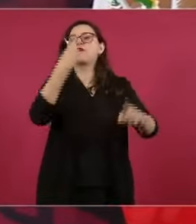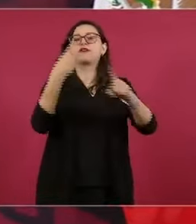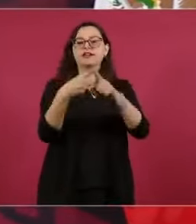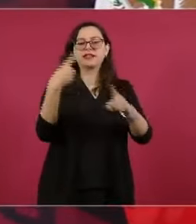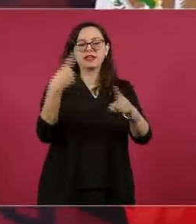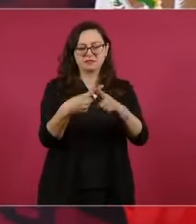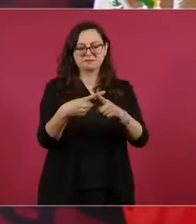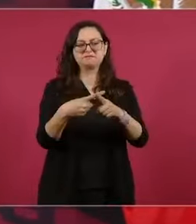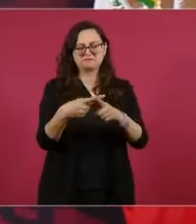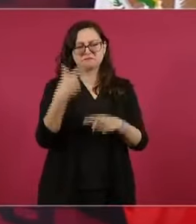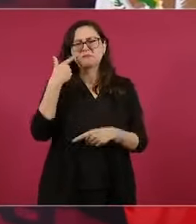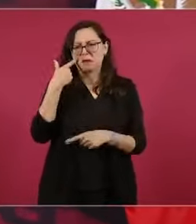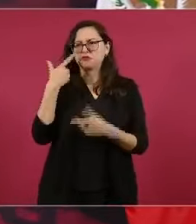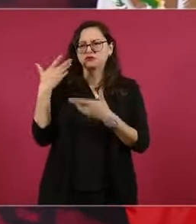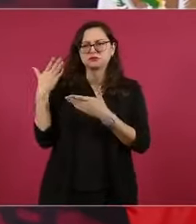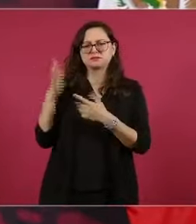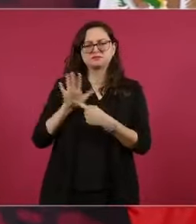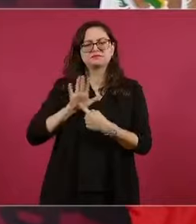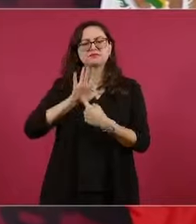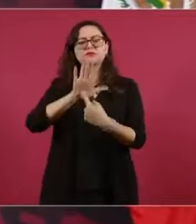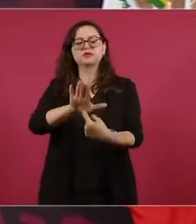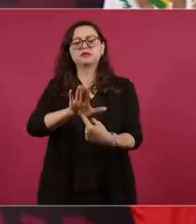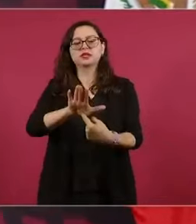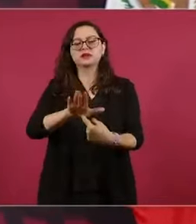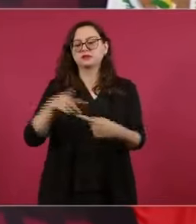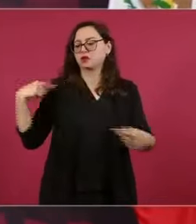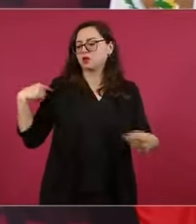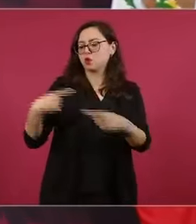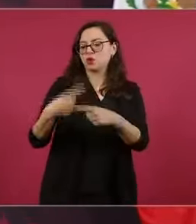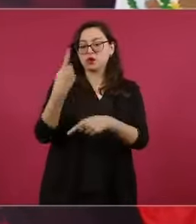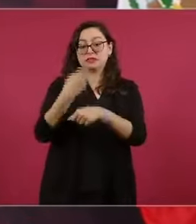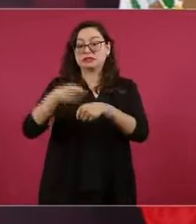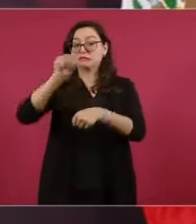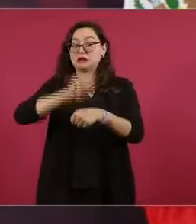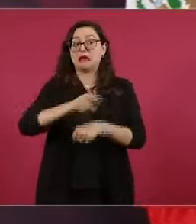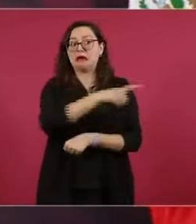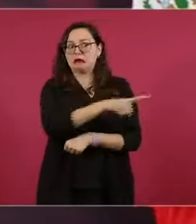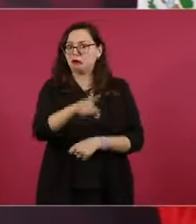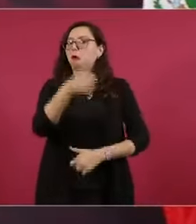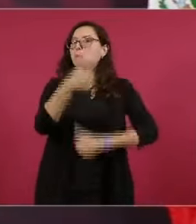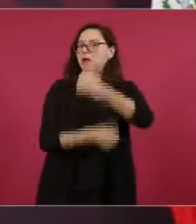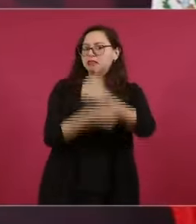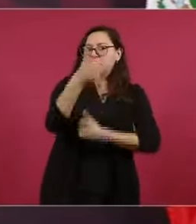mentiras de la semana. Está muy competido.